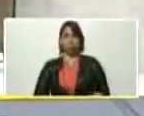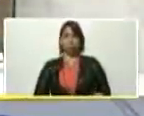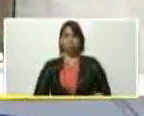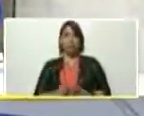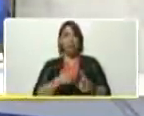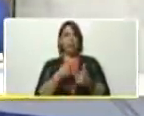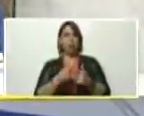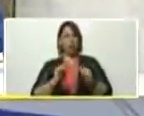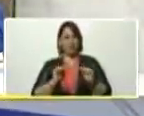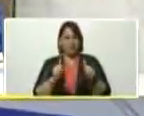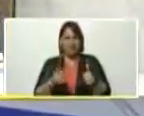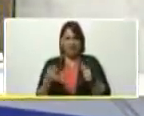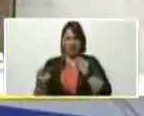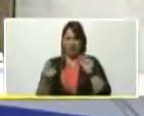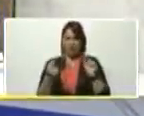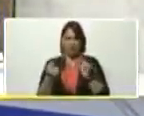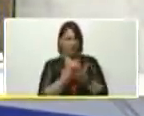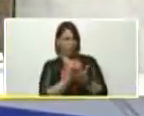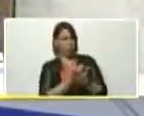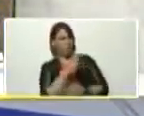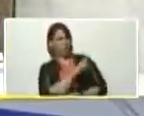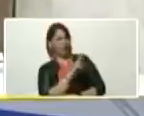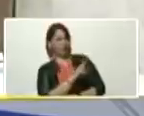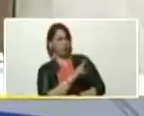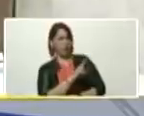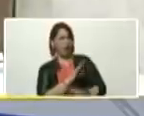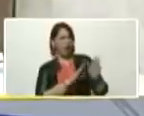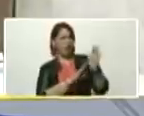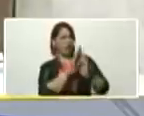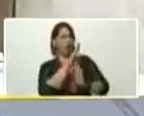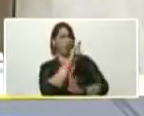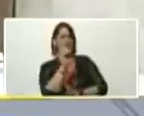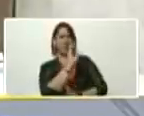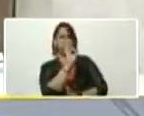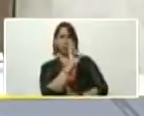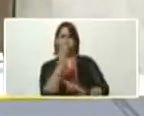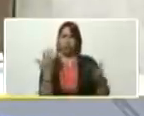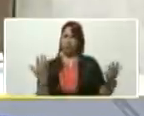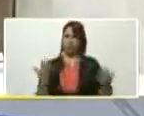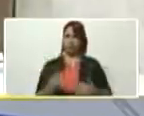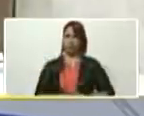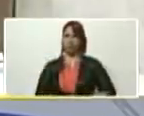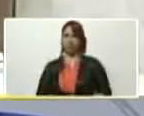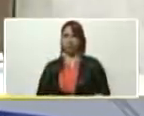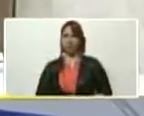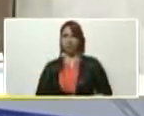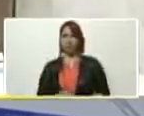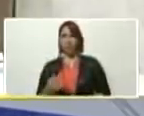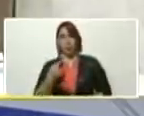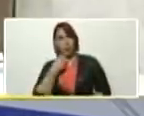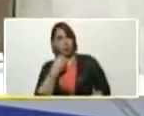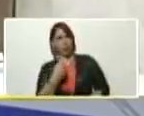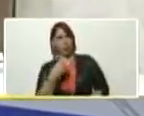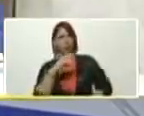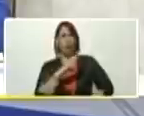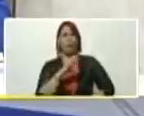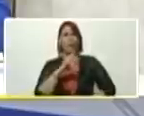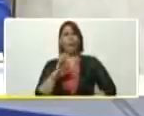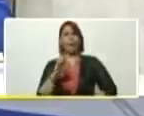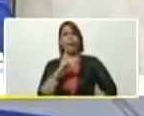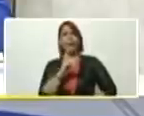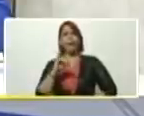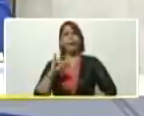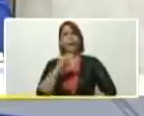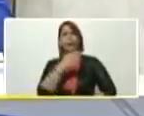Entonces empieza el debate, ¿no? Que la economía venezolana va a crecer 20%, porque lo dijo Credit Suisse. Yo